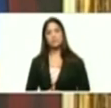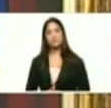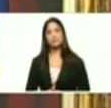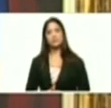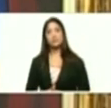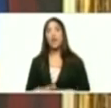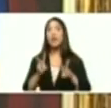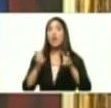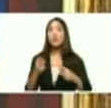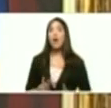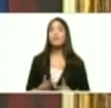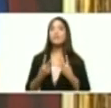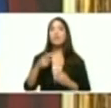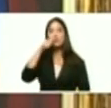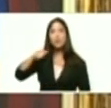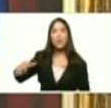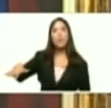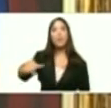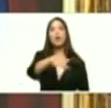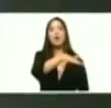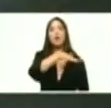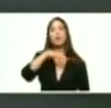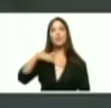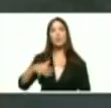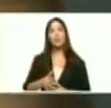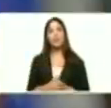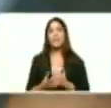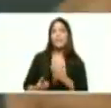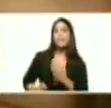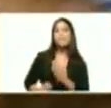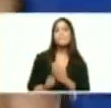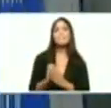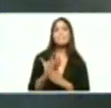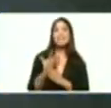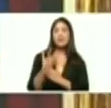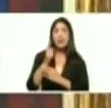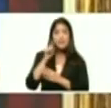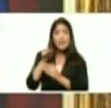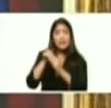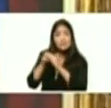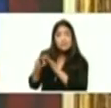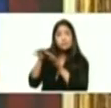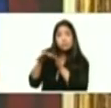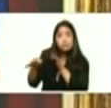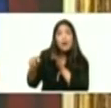de la nueva vida, de un pueblo, que surgió, de las catacumbas, de la miseria,